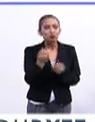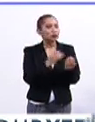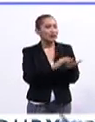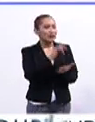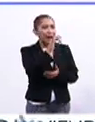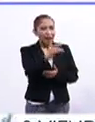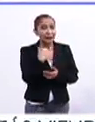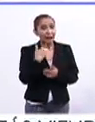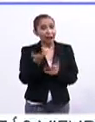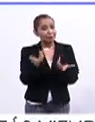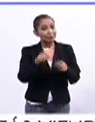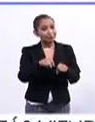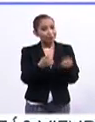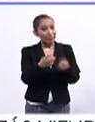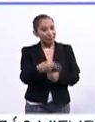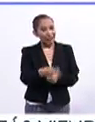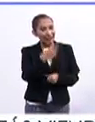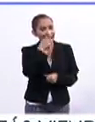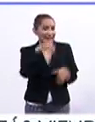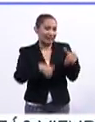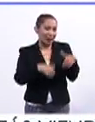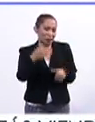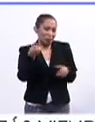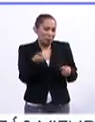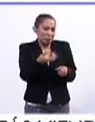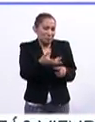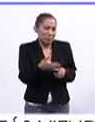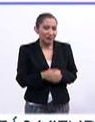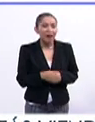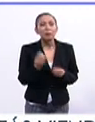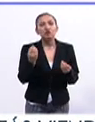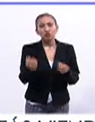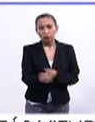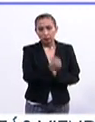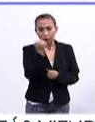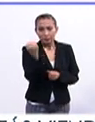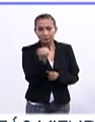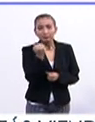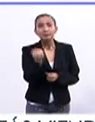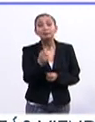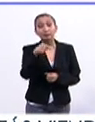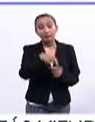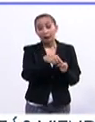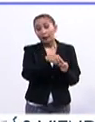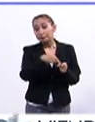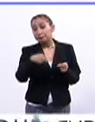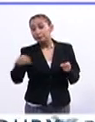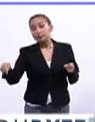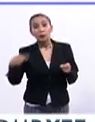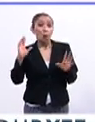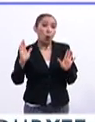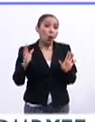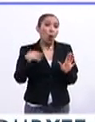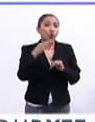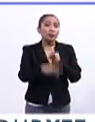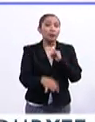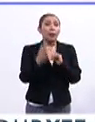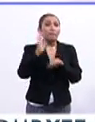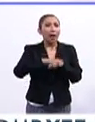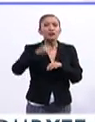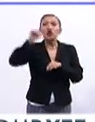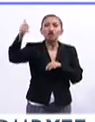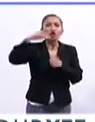pero para una pierna y como dije no que tengan mucho éxito y que de aquí o de la última opción